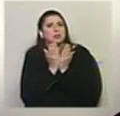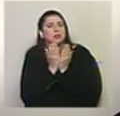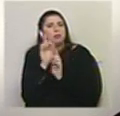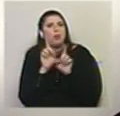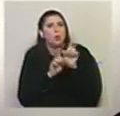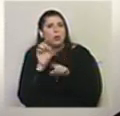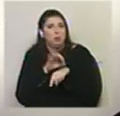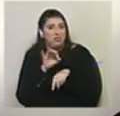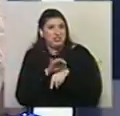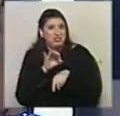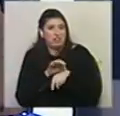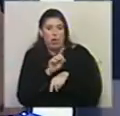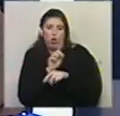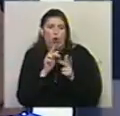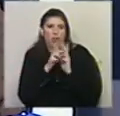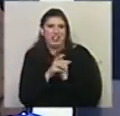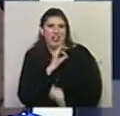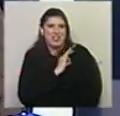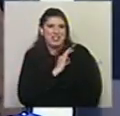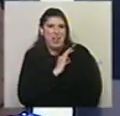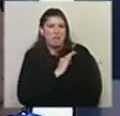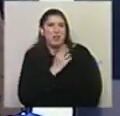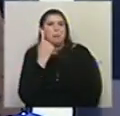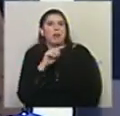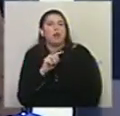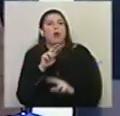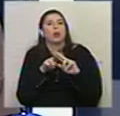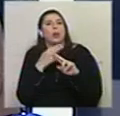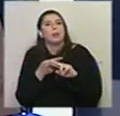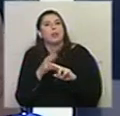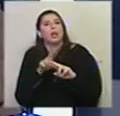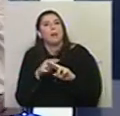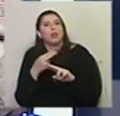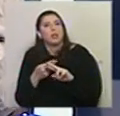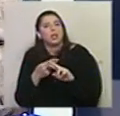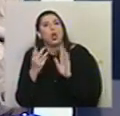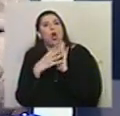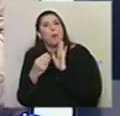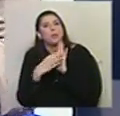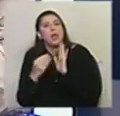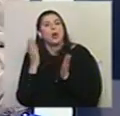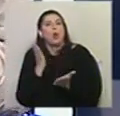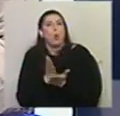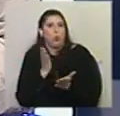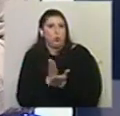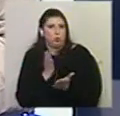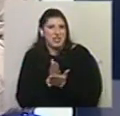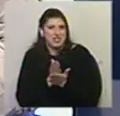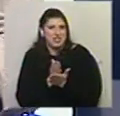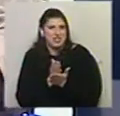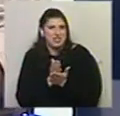lo dicen en el examen, pero que tienden a copiar, a repetir, a imitar las conductas. O sea que lleva